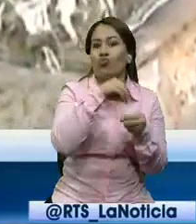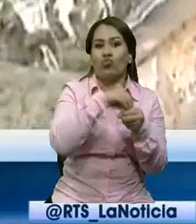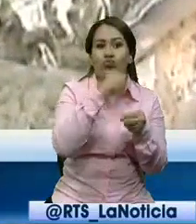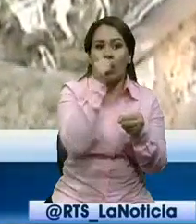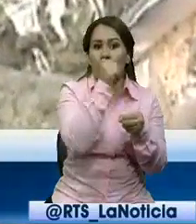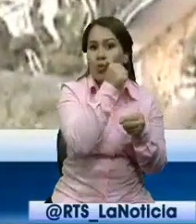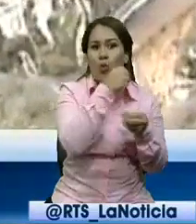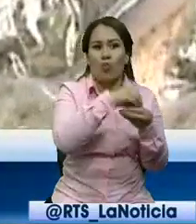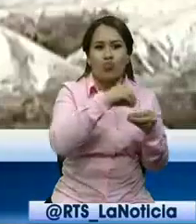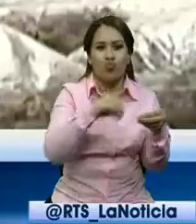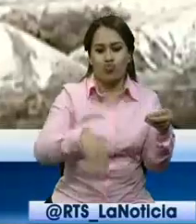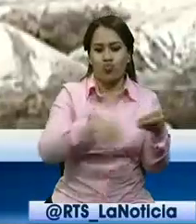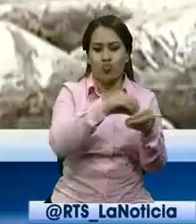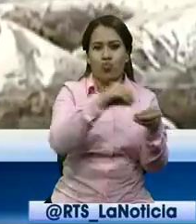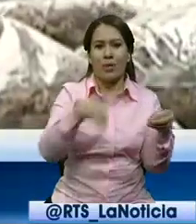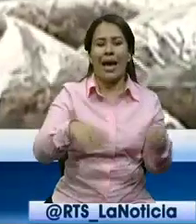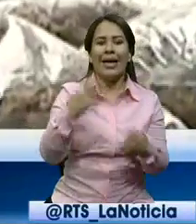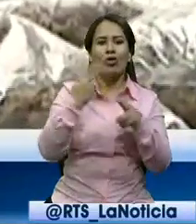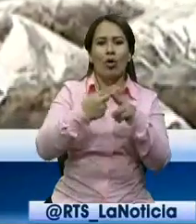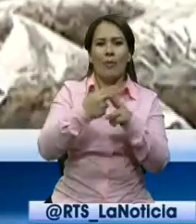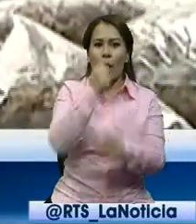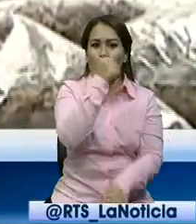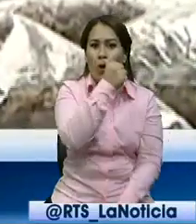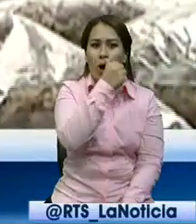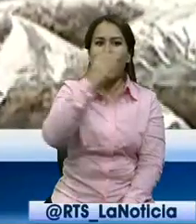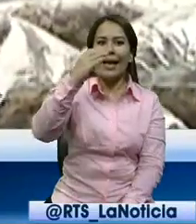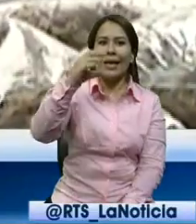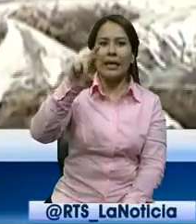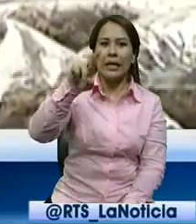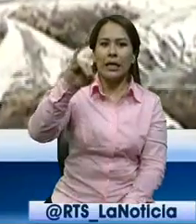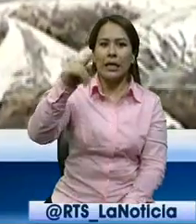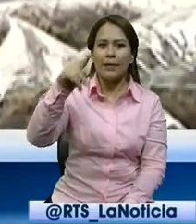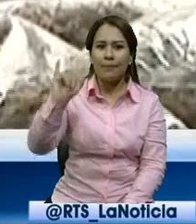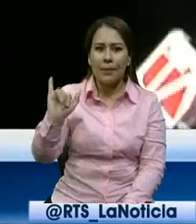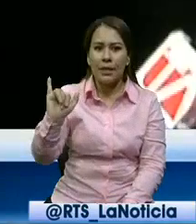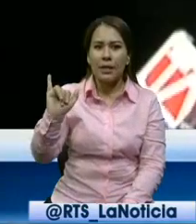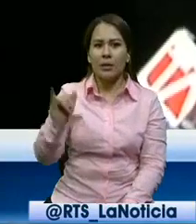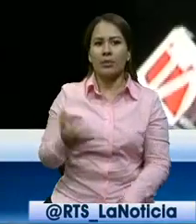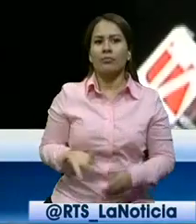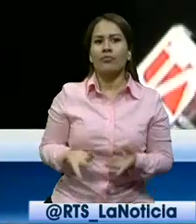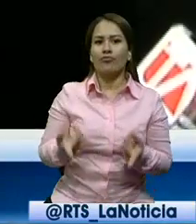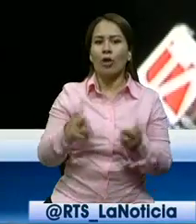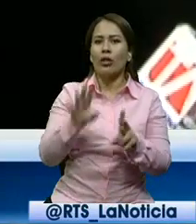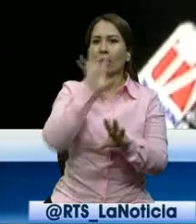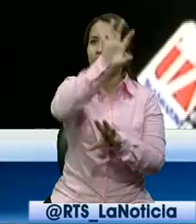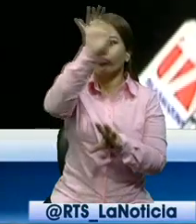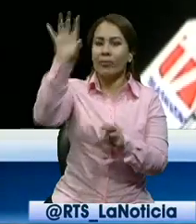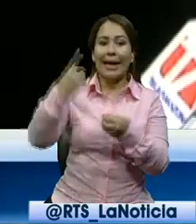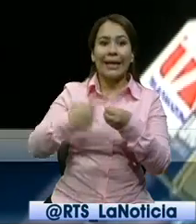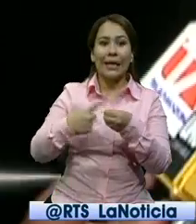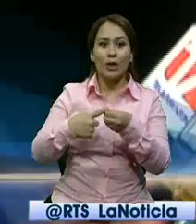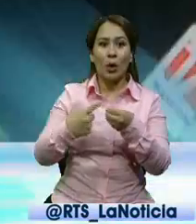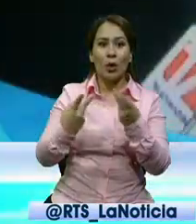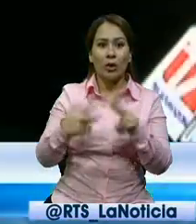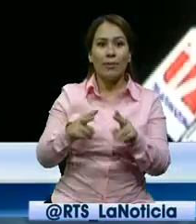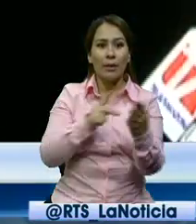se encargaban de distribuir creepy no solo en Quito, sino en varios puntos de la provincia. Esta investigación